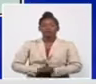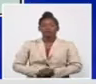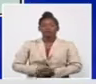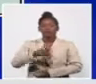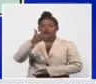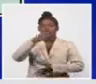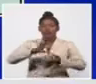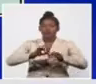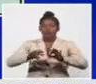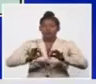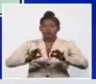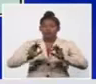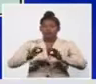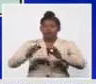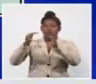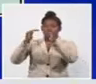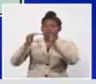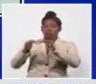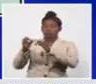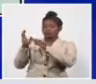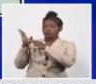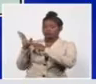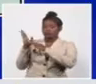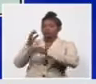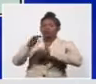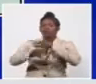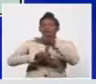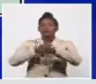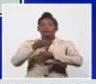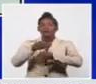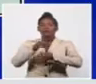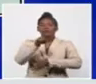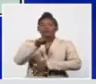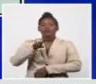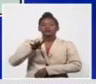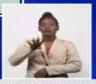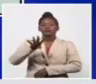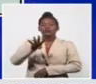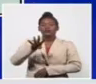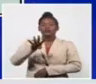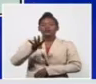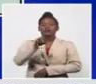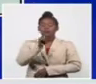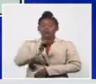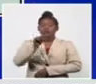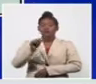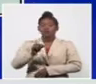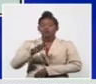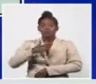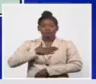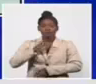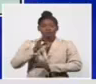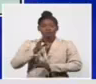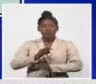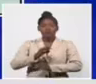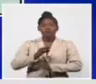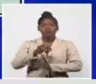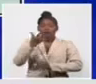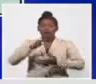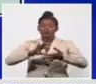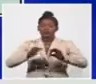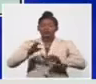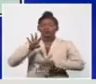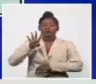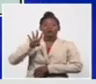ahí en el gráfico, pues diagnostica 14 pacientes autóctonos. 4 del